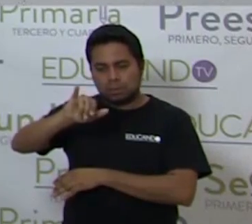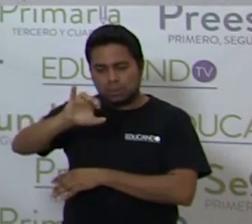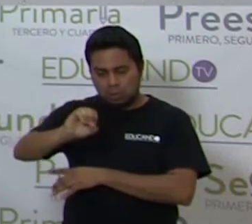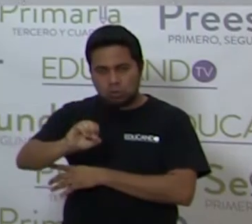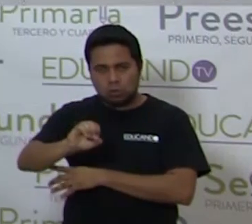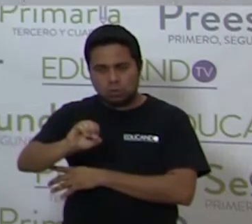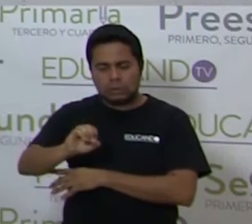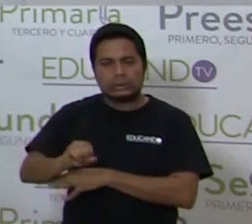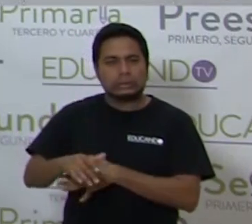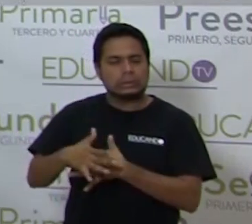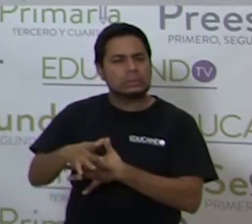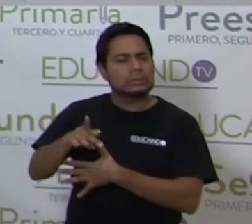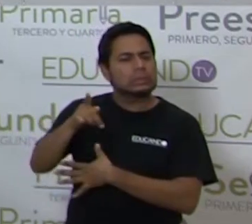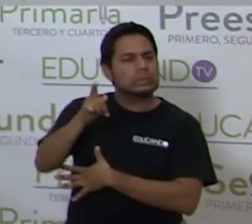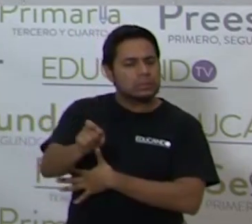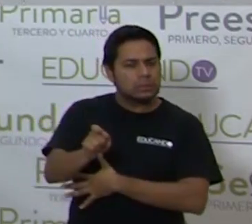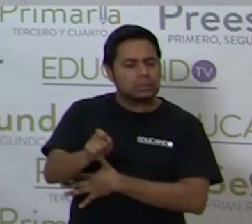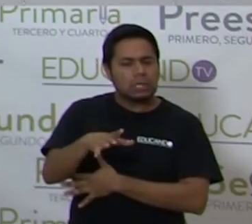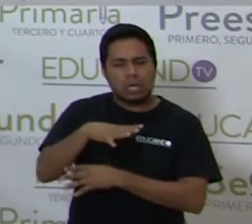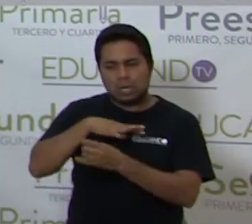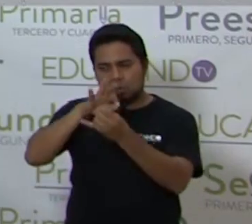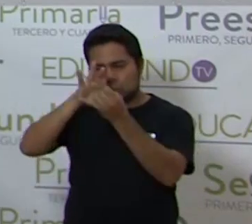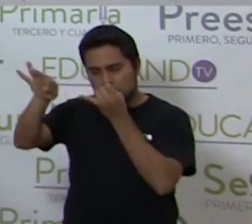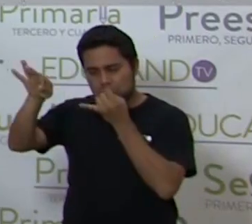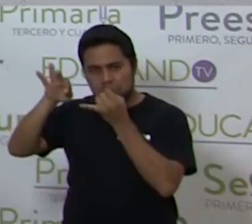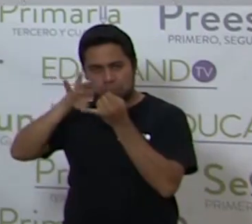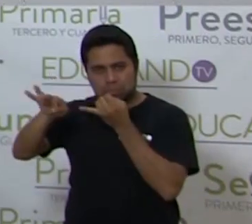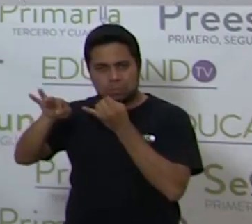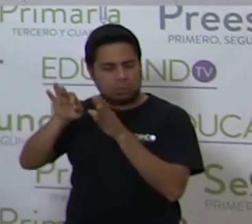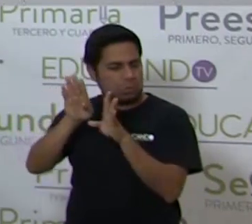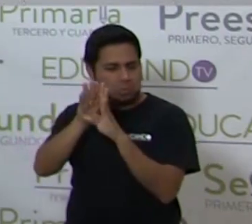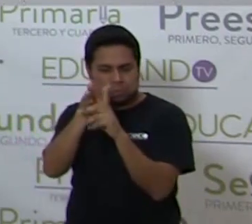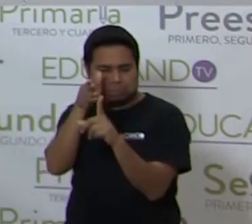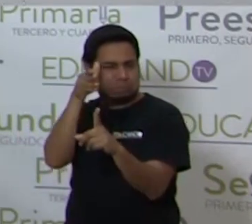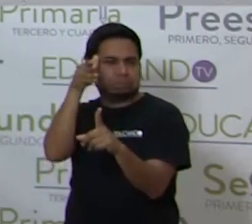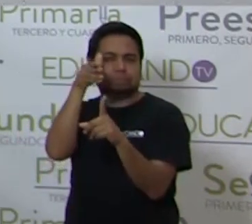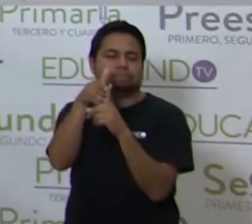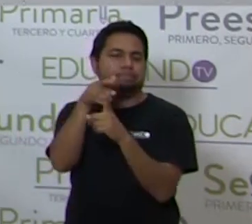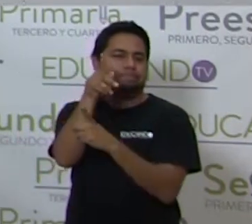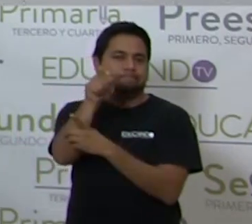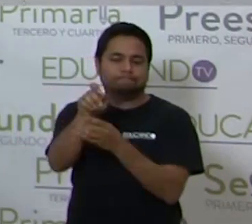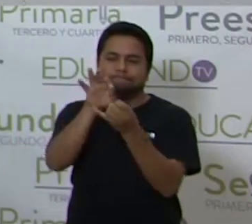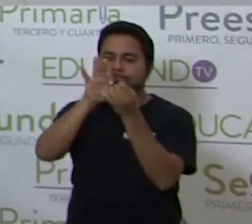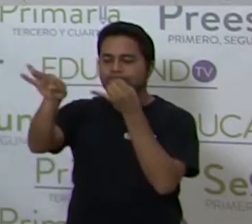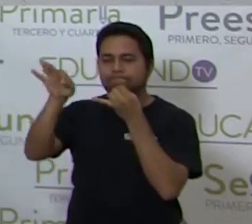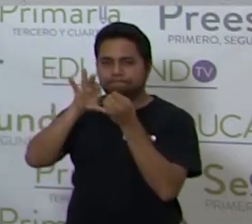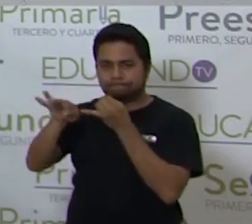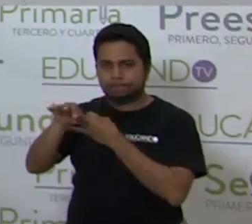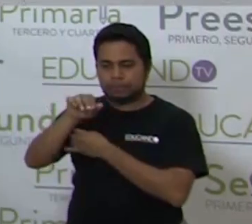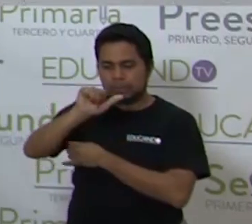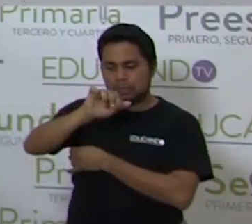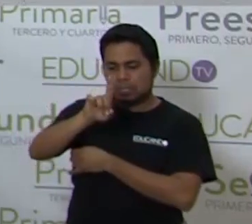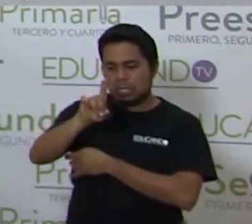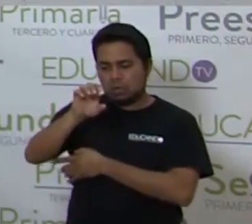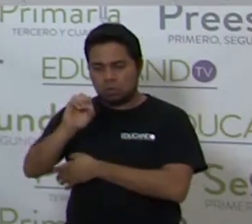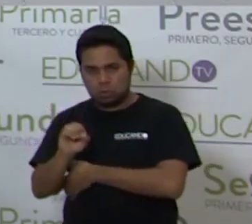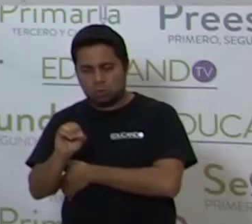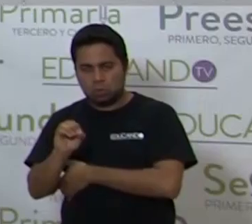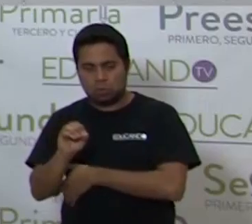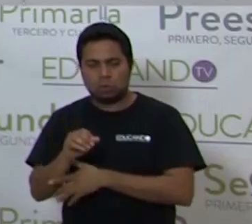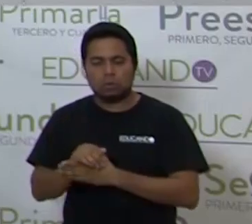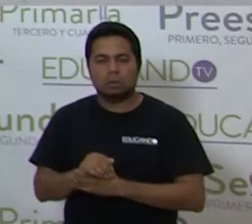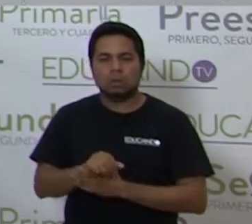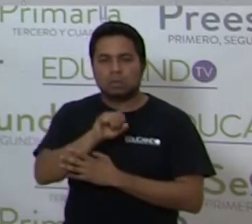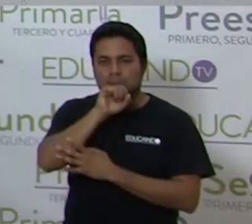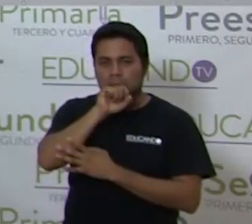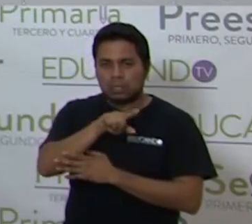al participio, tiene terminaciones muy exactas. Terminaciones en ado,